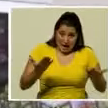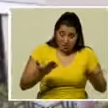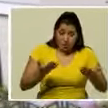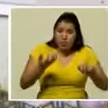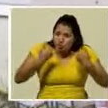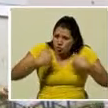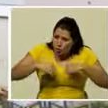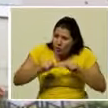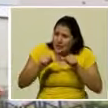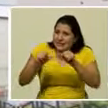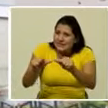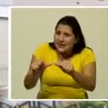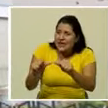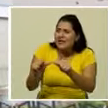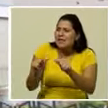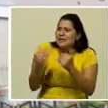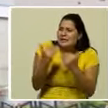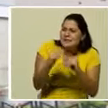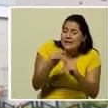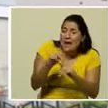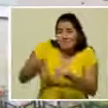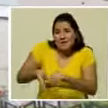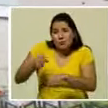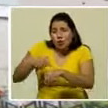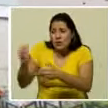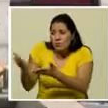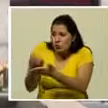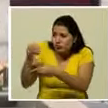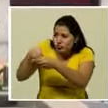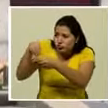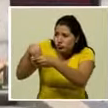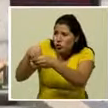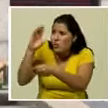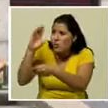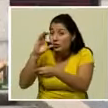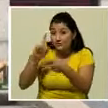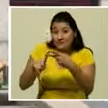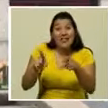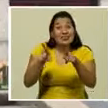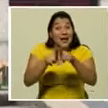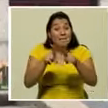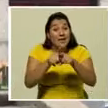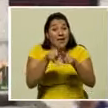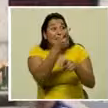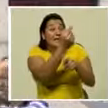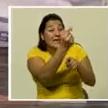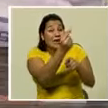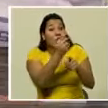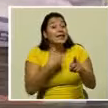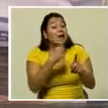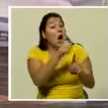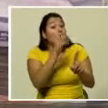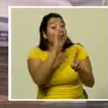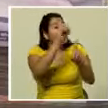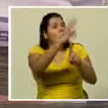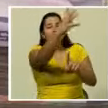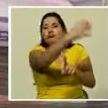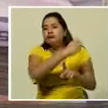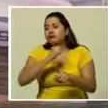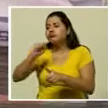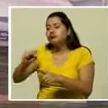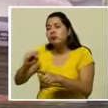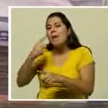con la generación de ingresos temporales, así como redireccionar ingresos que tenían otro destino, y pidió al Congreso aprobar 10